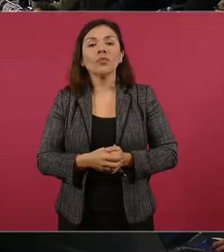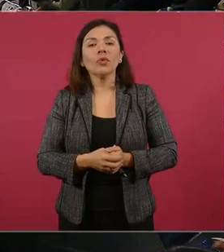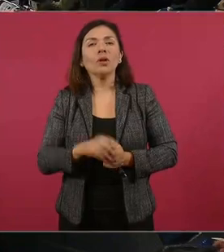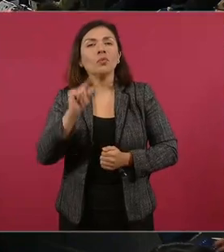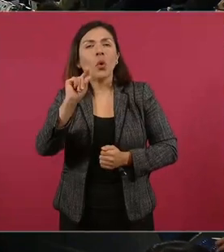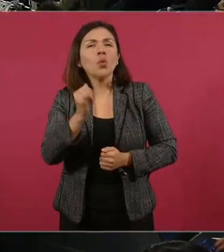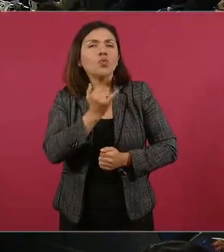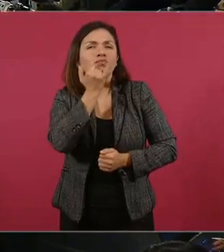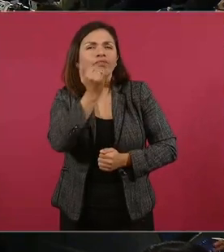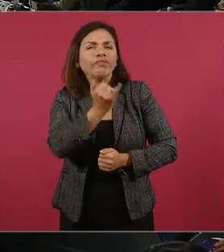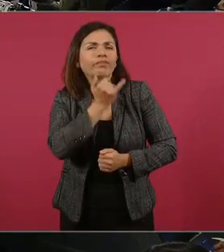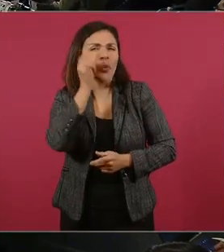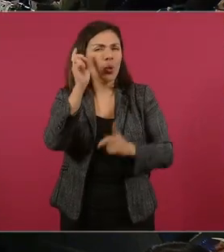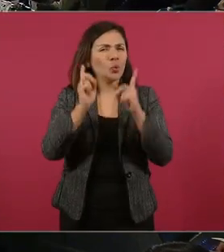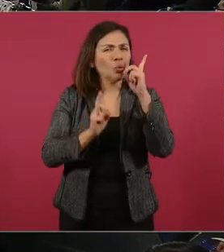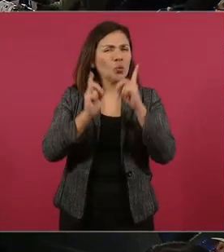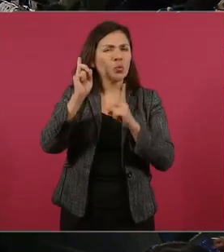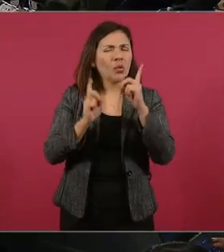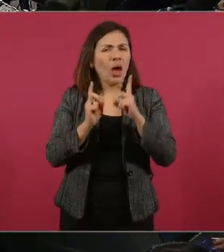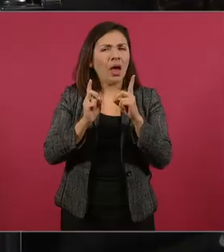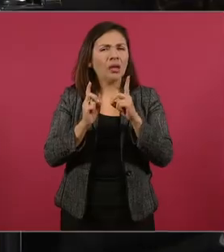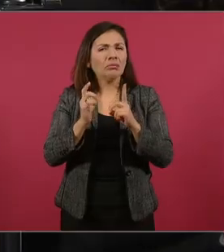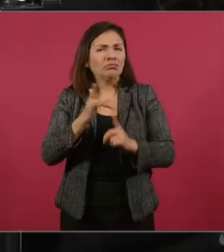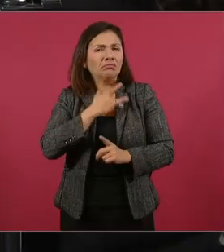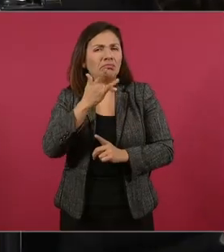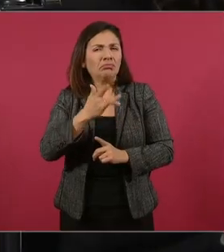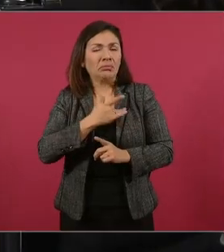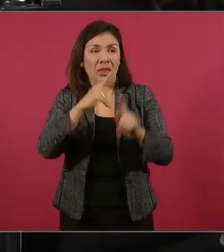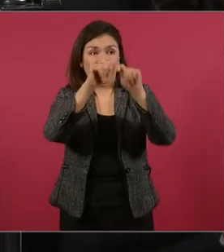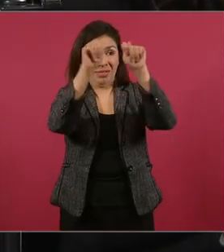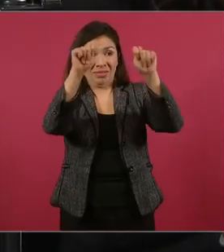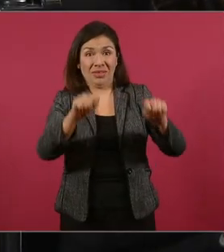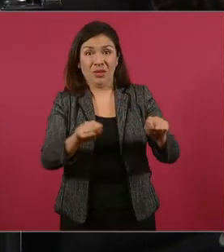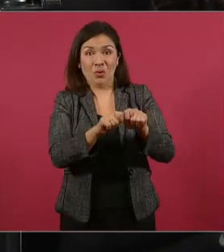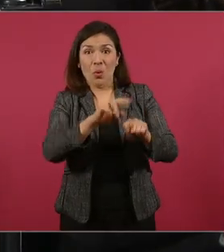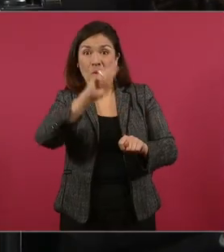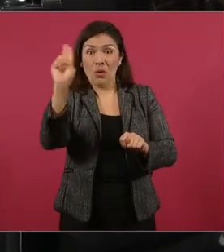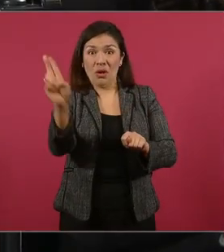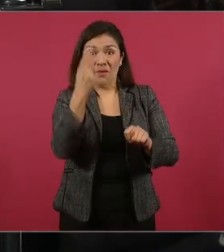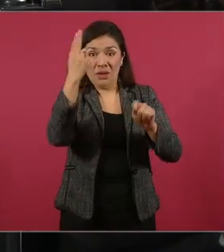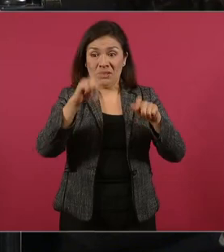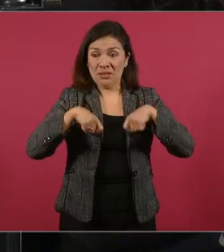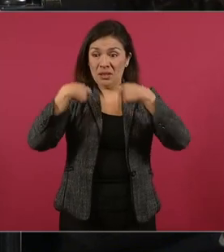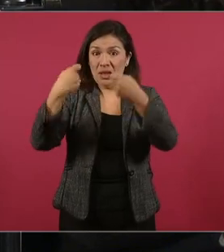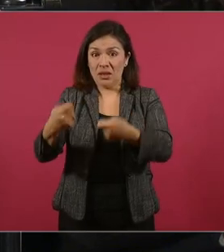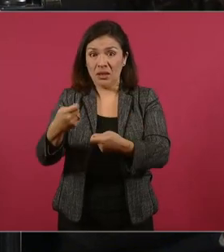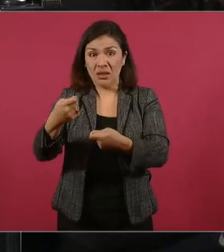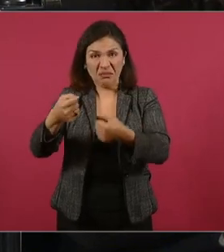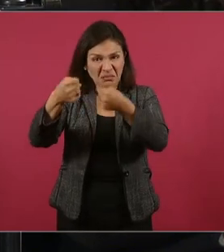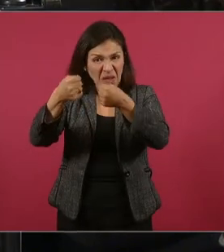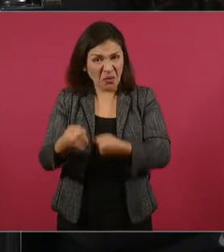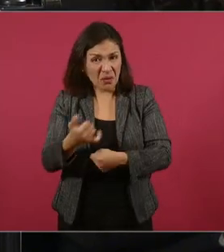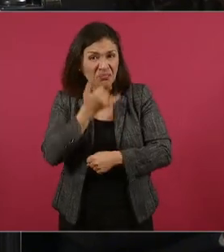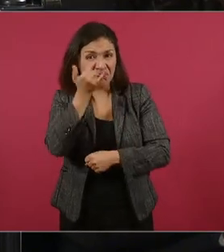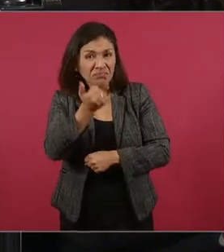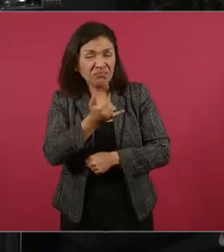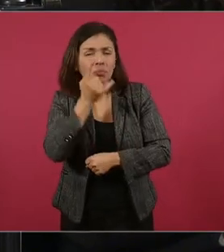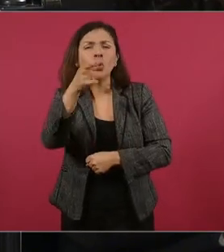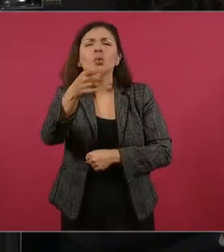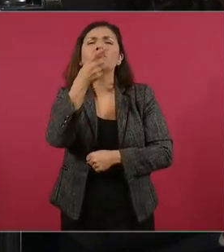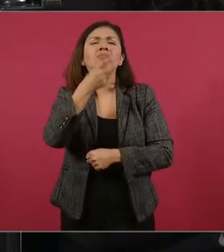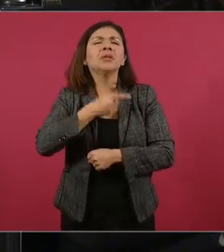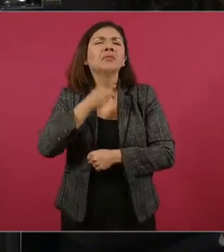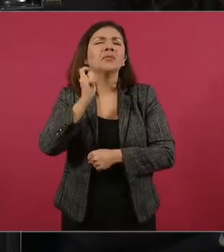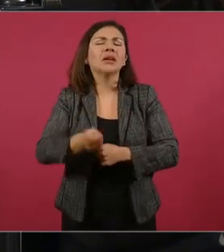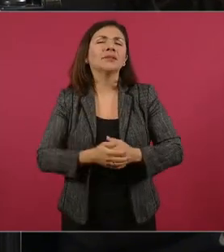Suspicacia respecto al valor de los títulos que se van a dar en esas universidades. ¿Qué nos podría informar usted al